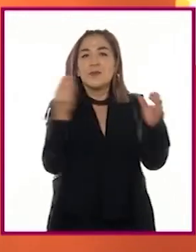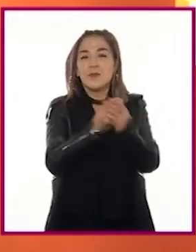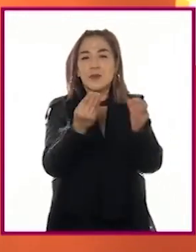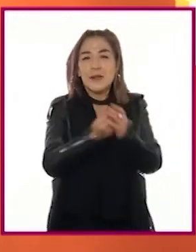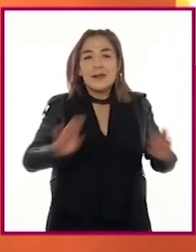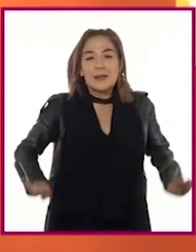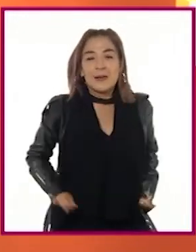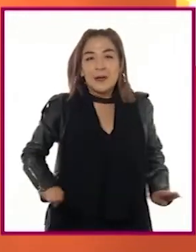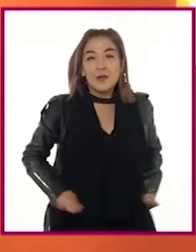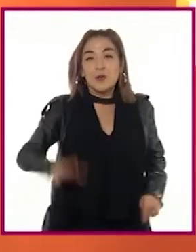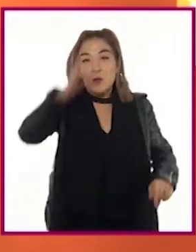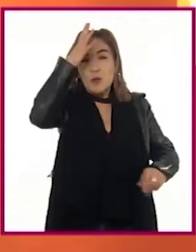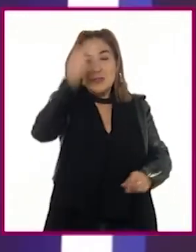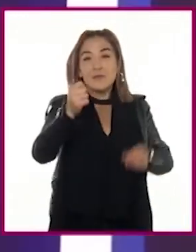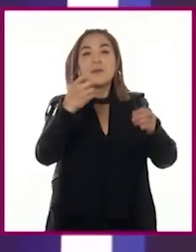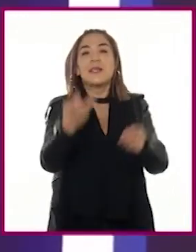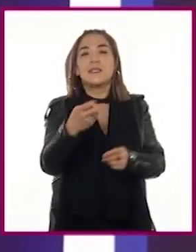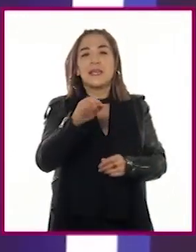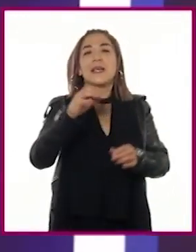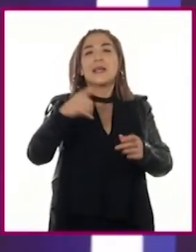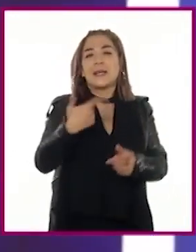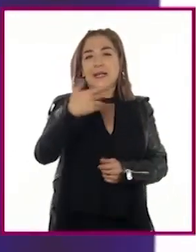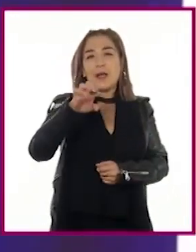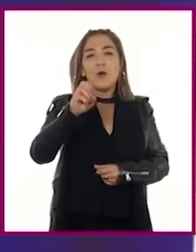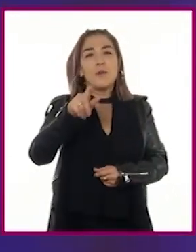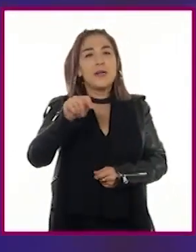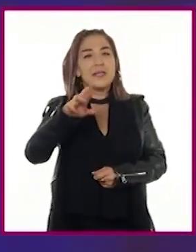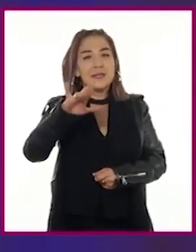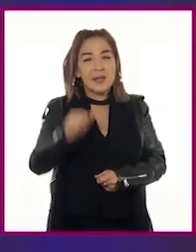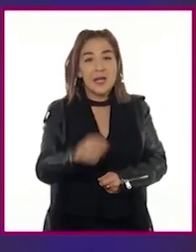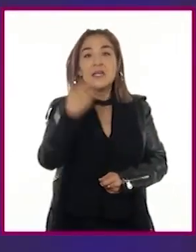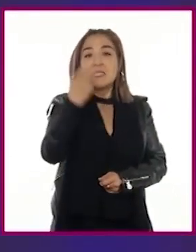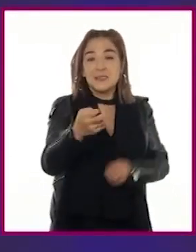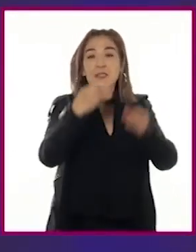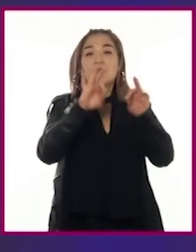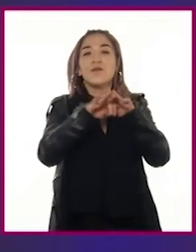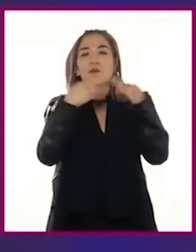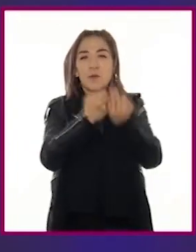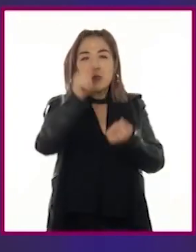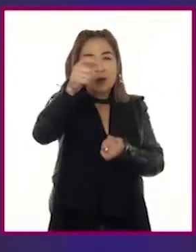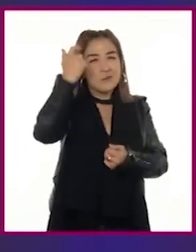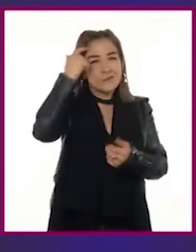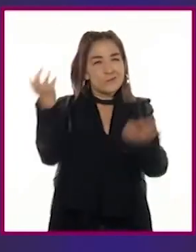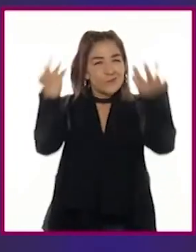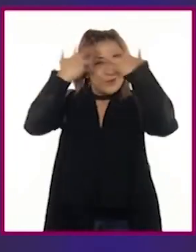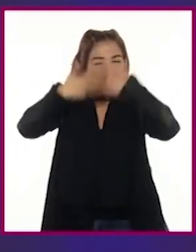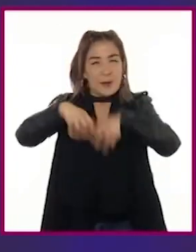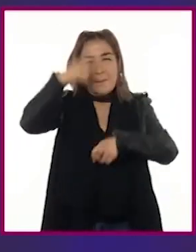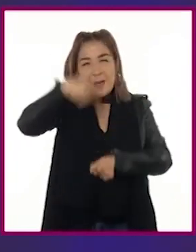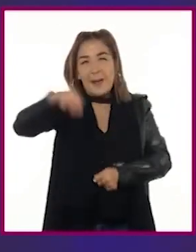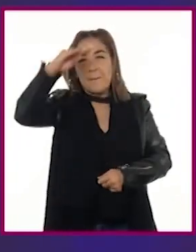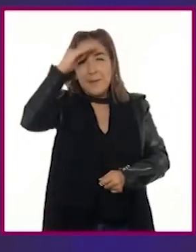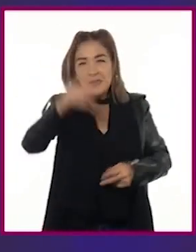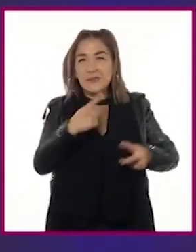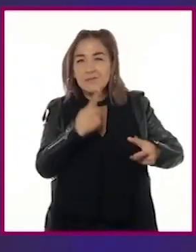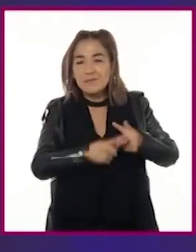conceptos fundamentales de geometría. Así, sus estructuras cognitivas del pensamiento se consolidarán de manera que